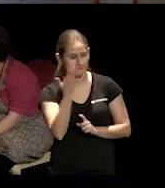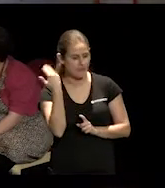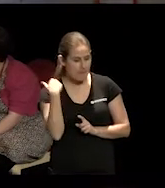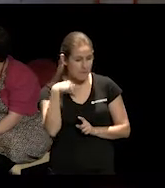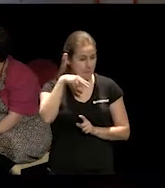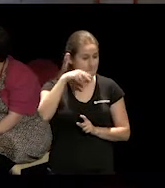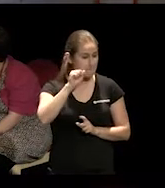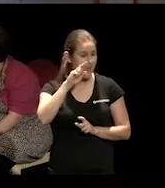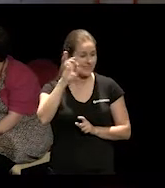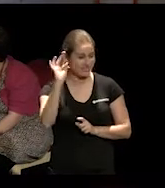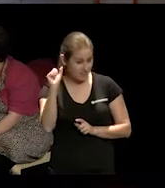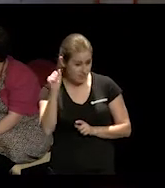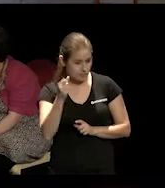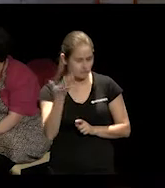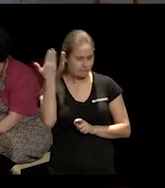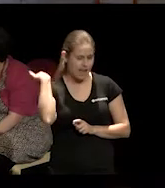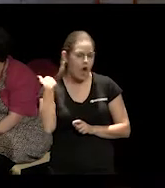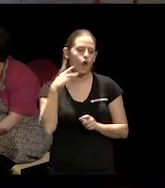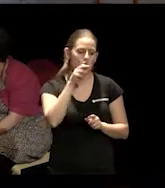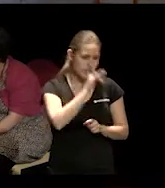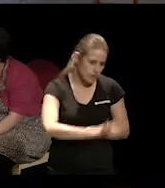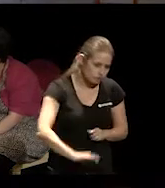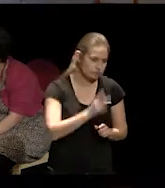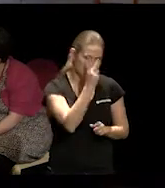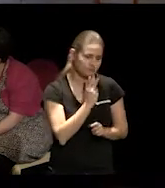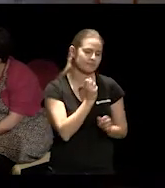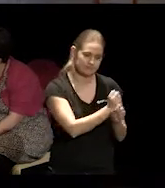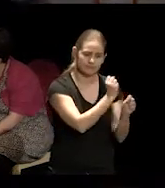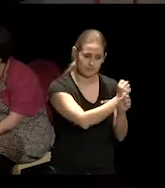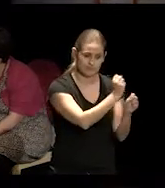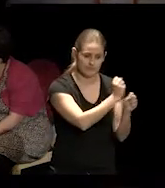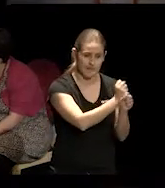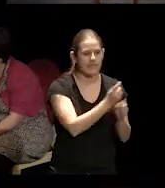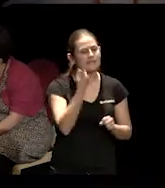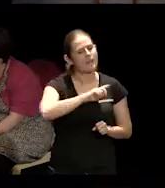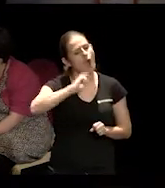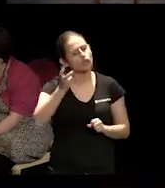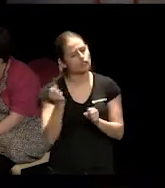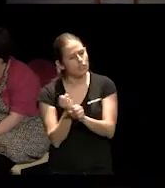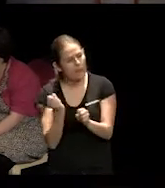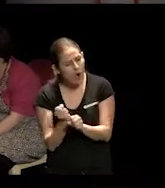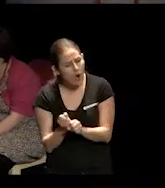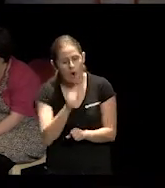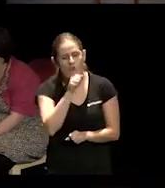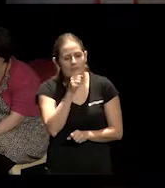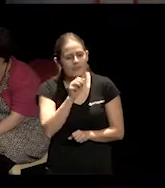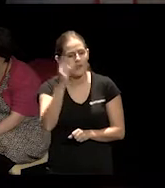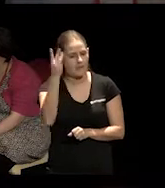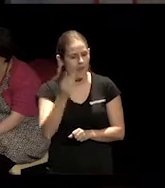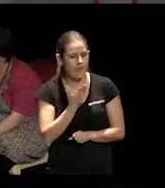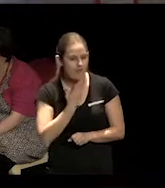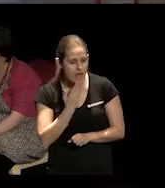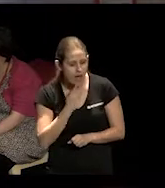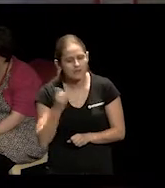Trabajo con niños se ha realizado. Ahora mismo se están estudiando grupos de trabajo que trabajan con tercera edad, con Alzheimer y demencias y también con daño